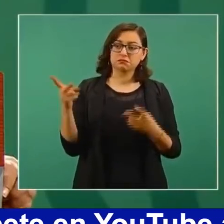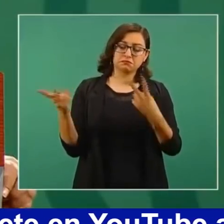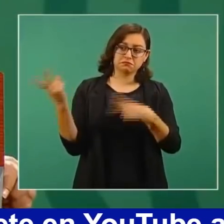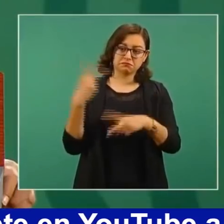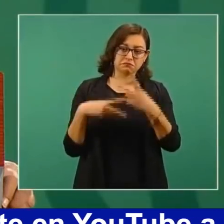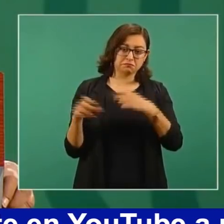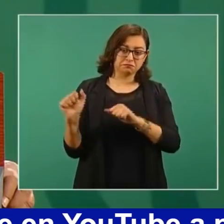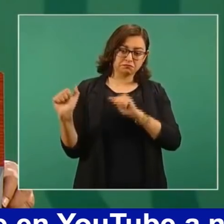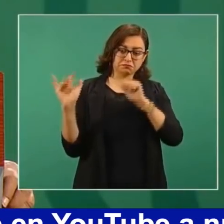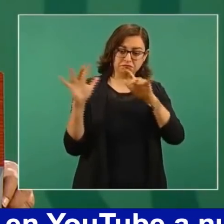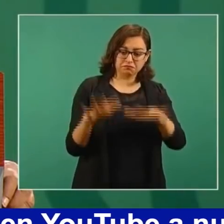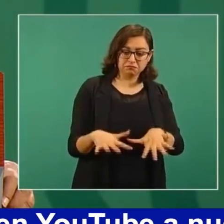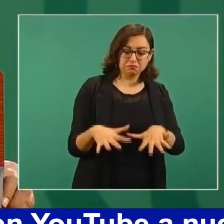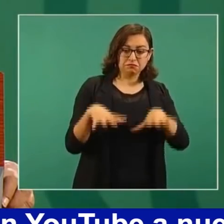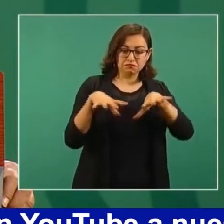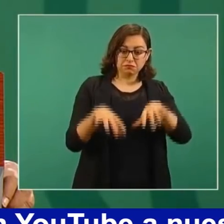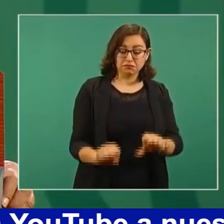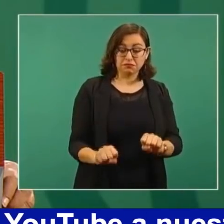nuestro mestizaje